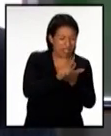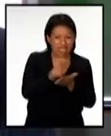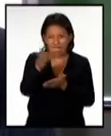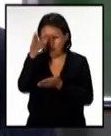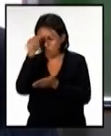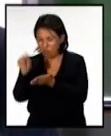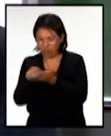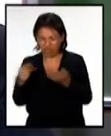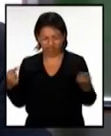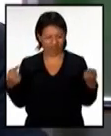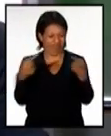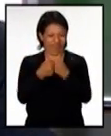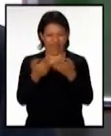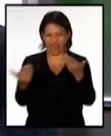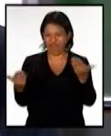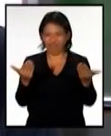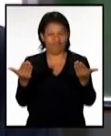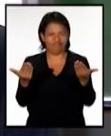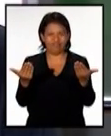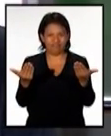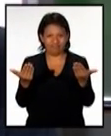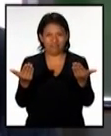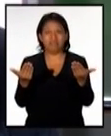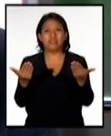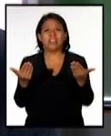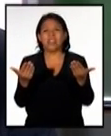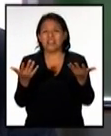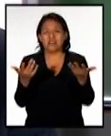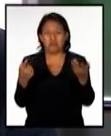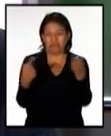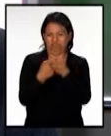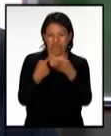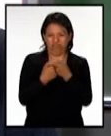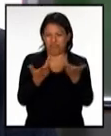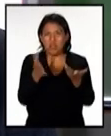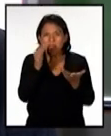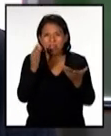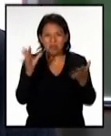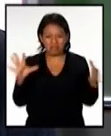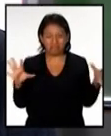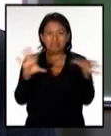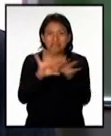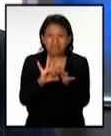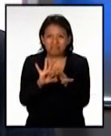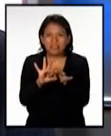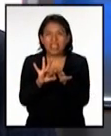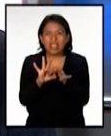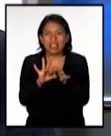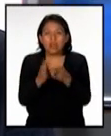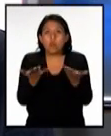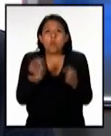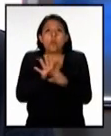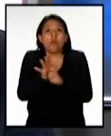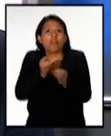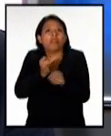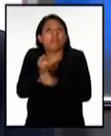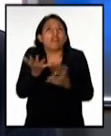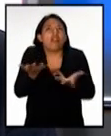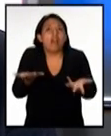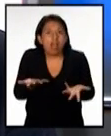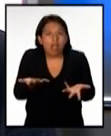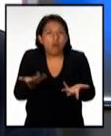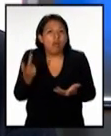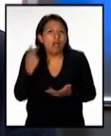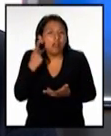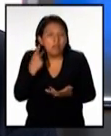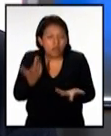mejor un código civil y la propia convención, o no se sabe qué determinación tomar en una política